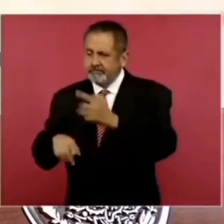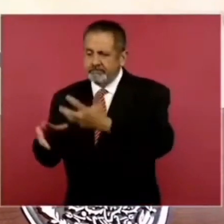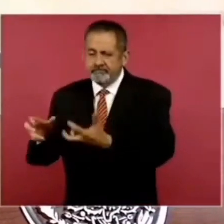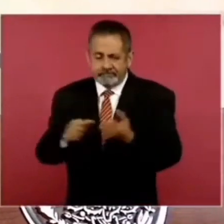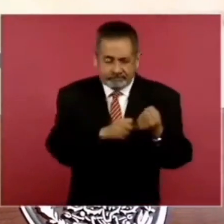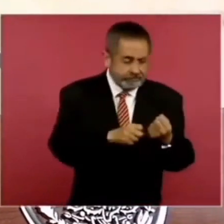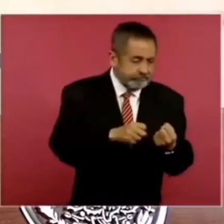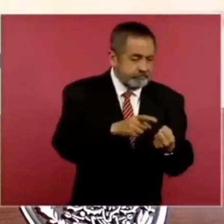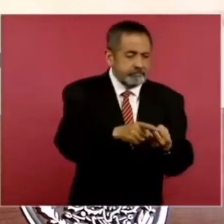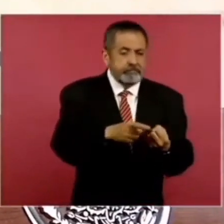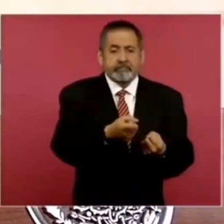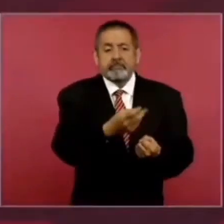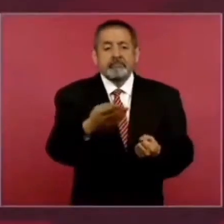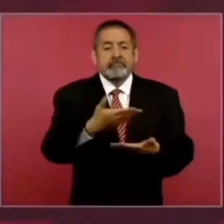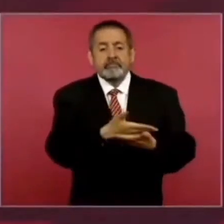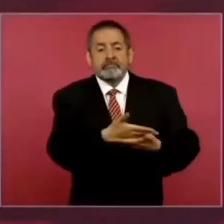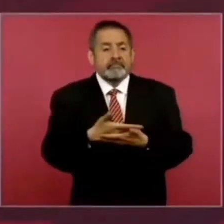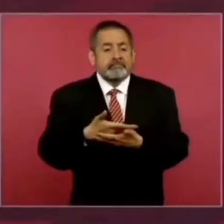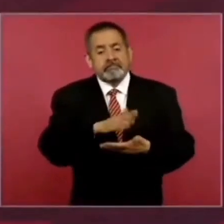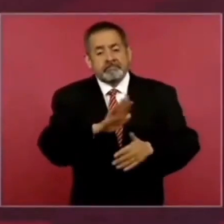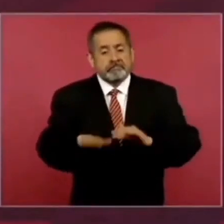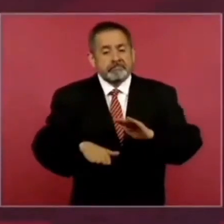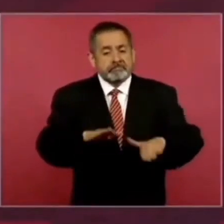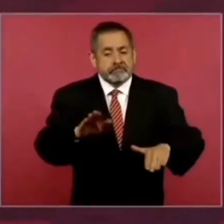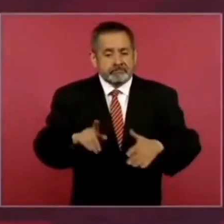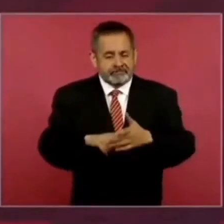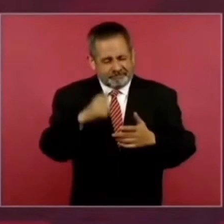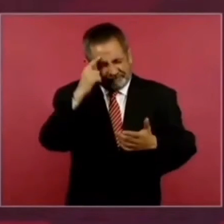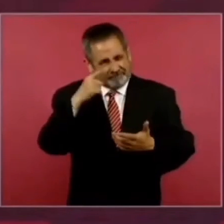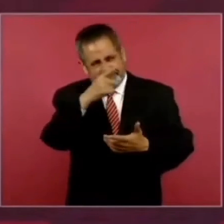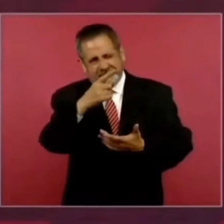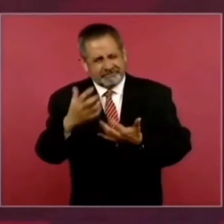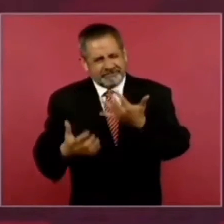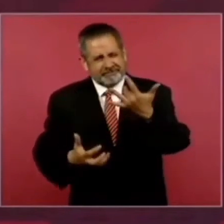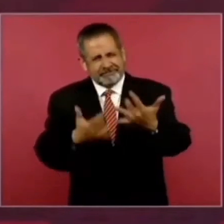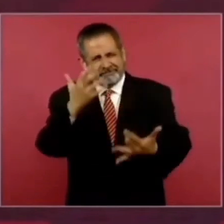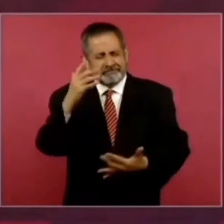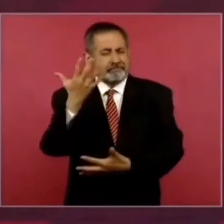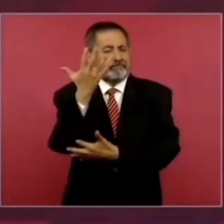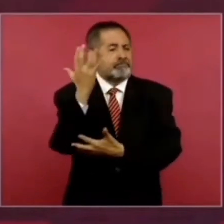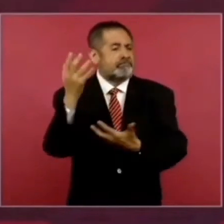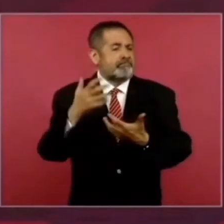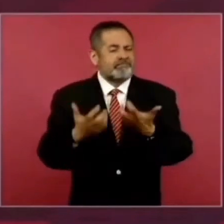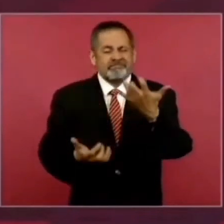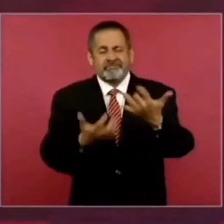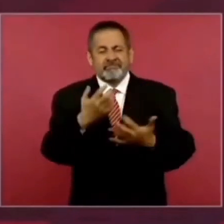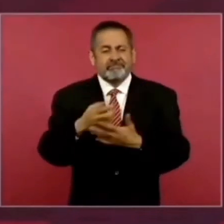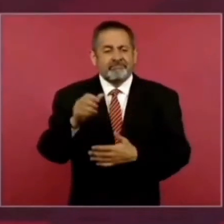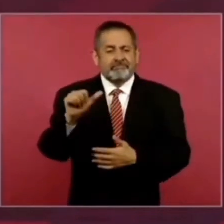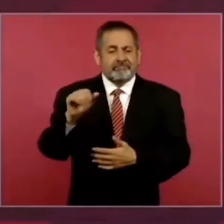la vida bebés en un incendio de la guardería ABC